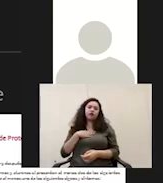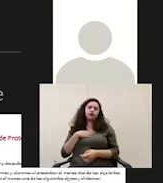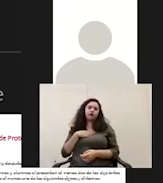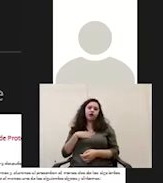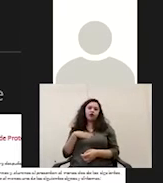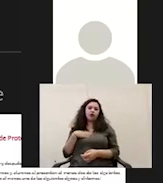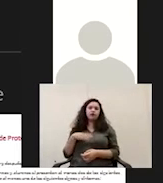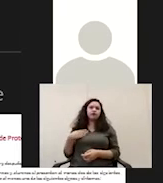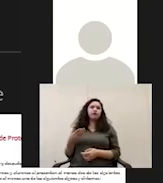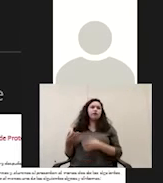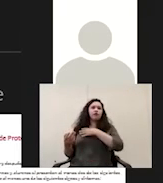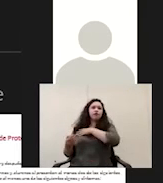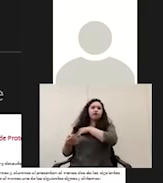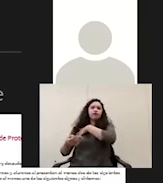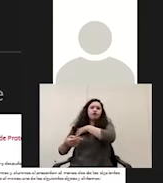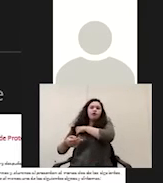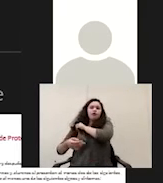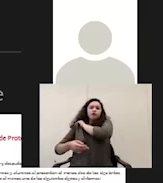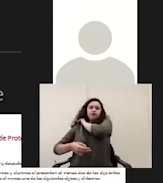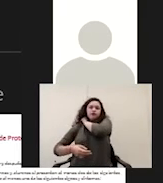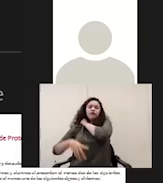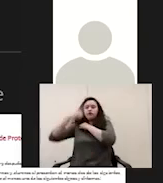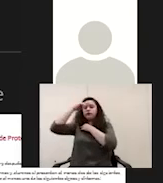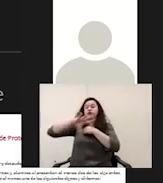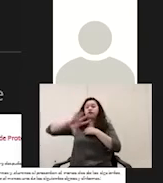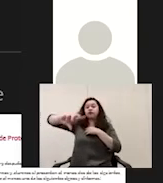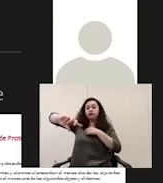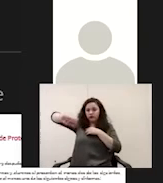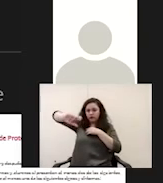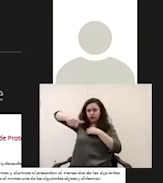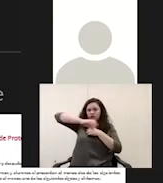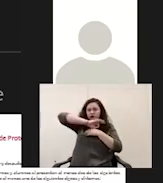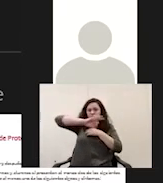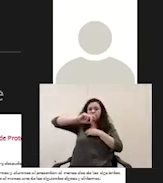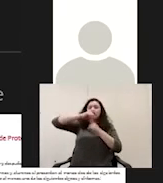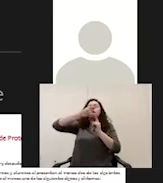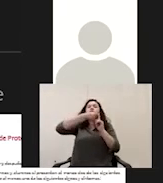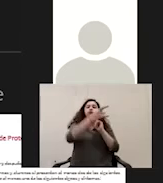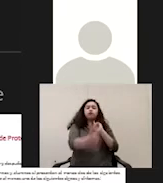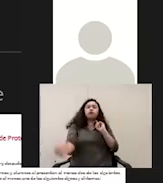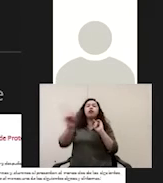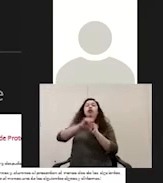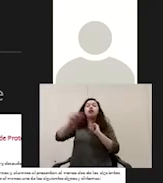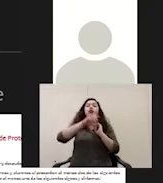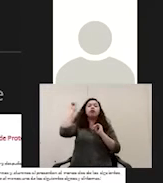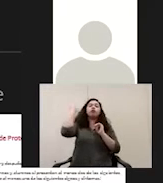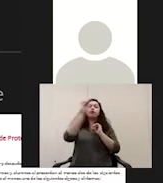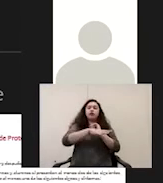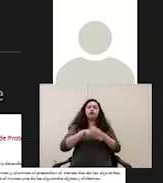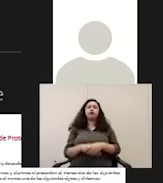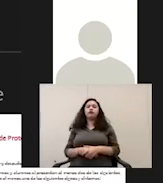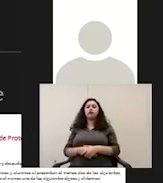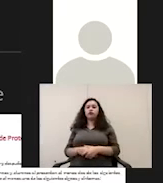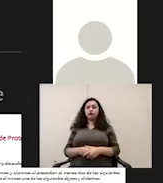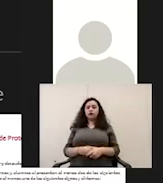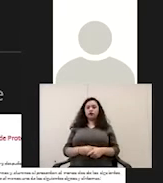que se pueda tanto cerrar el grifo o abrir la puerta y desecharla, tener dispuestos botes. Los botes pueden